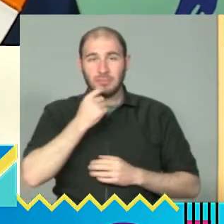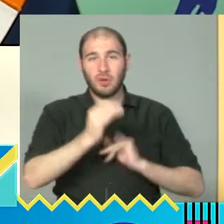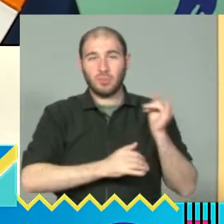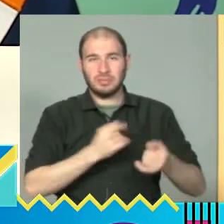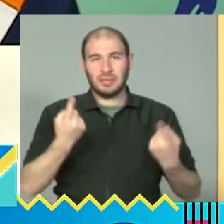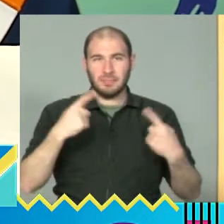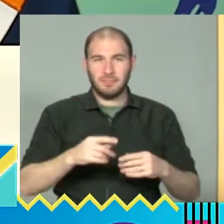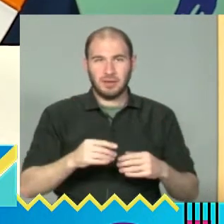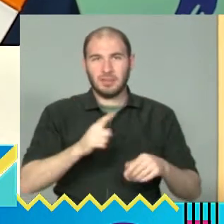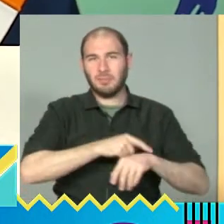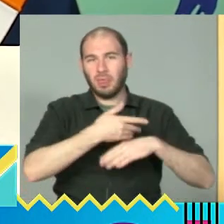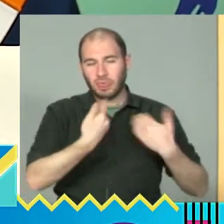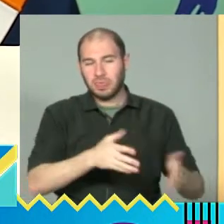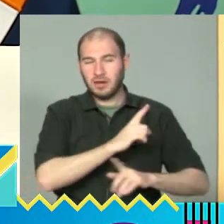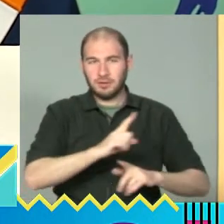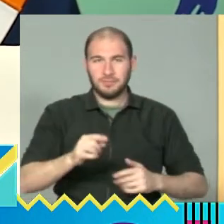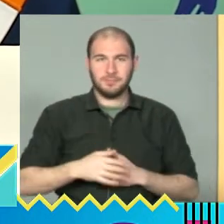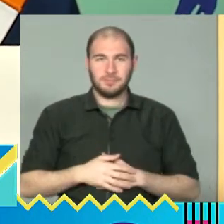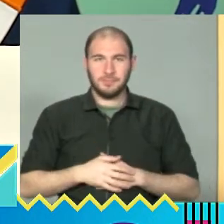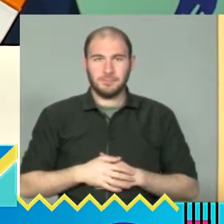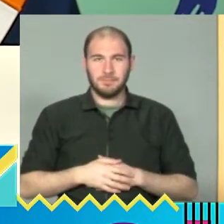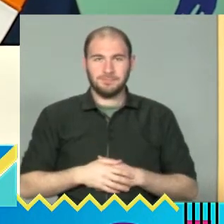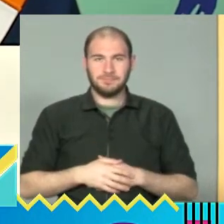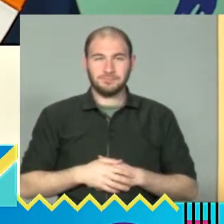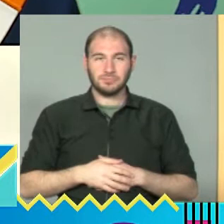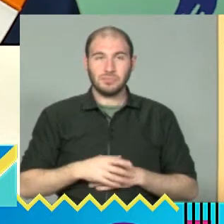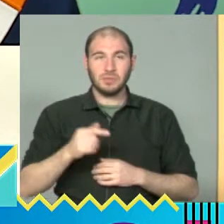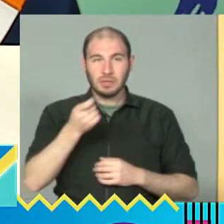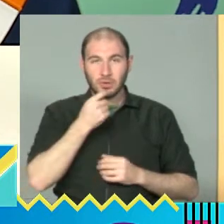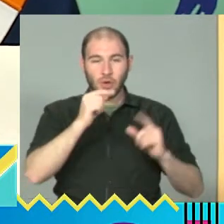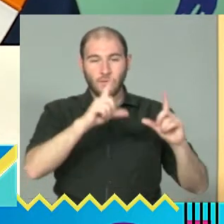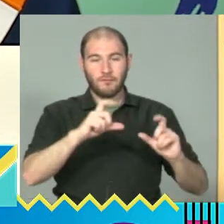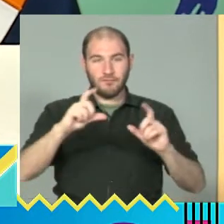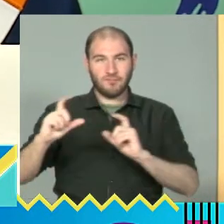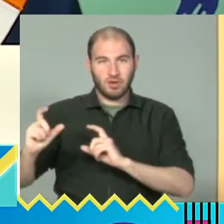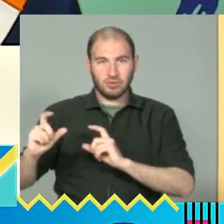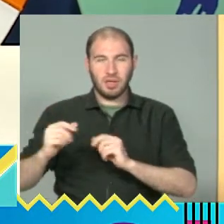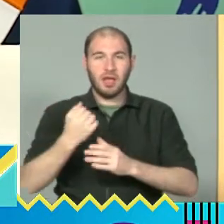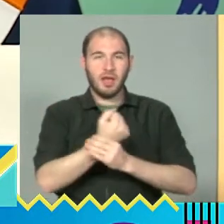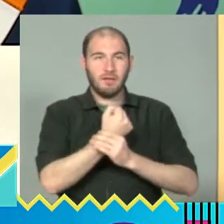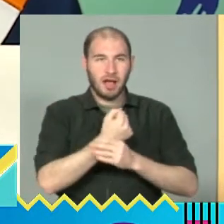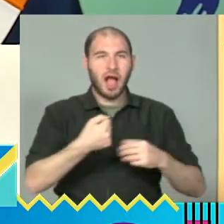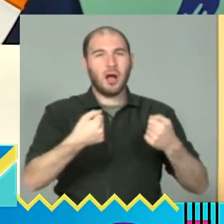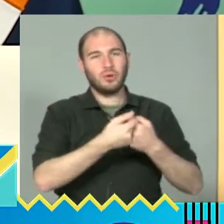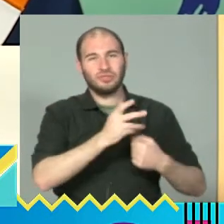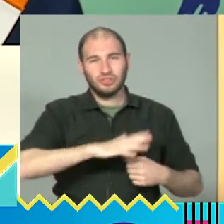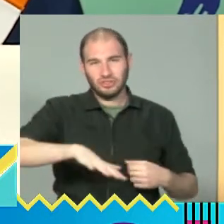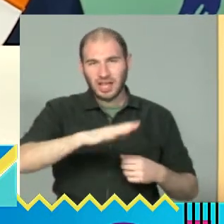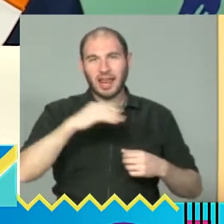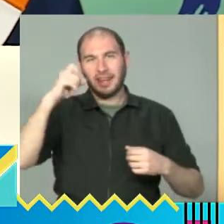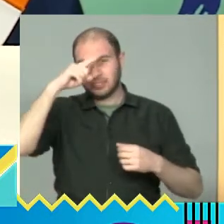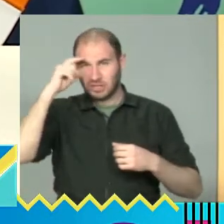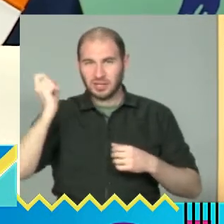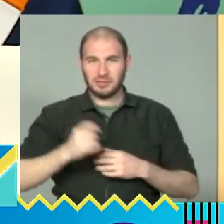para no ocupar tiempo en eso. Pero si vos agarrás las fotos de los famosos acuerdos sociales, acuerdos